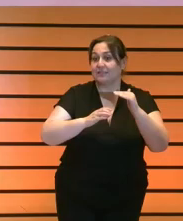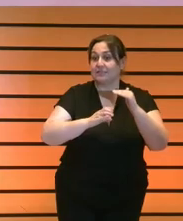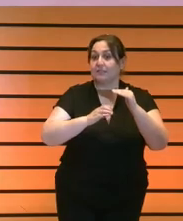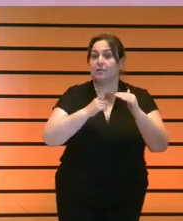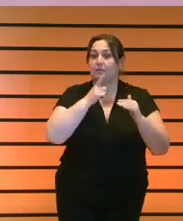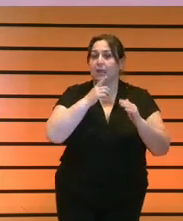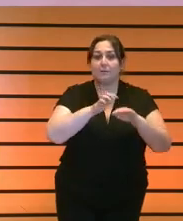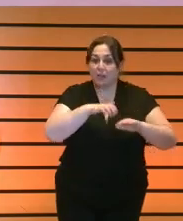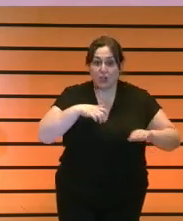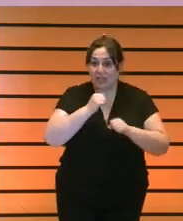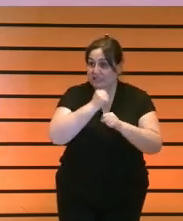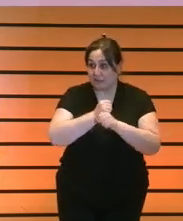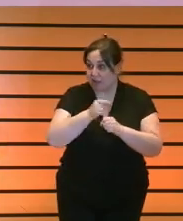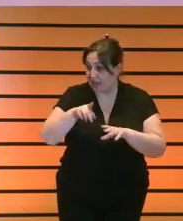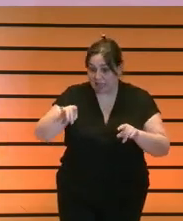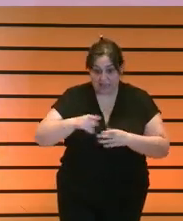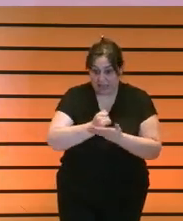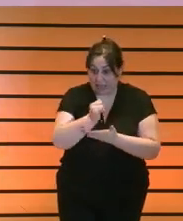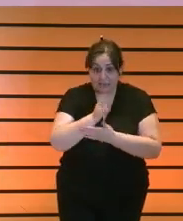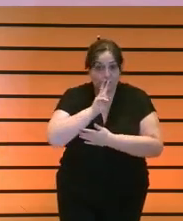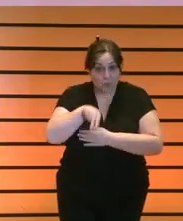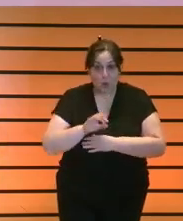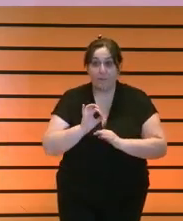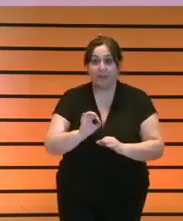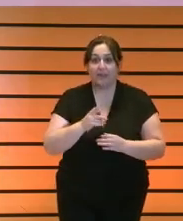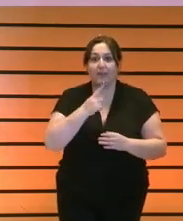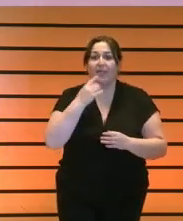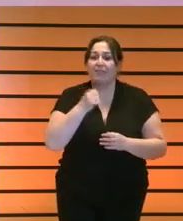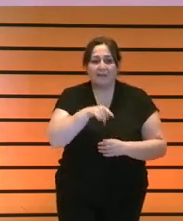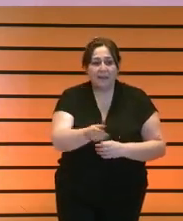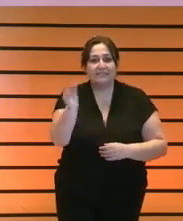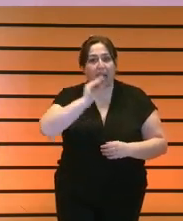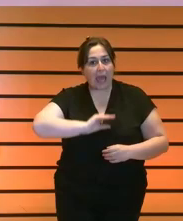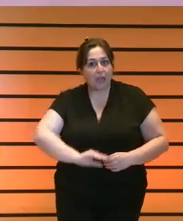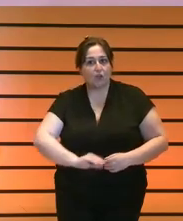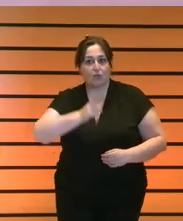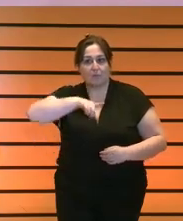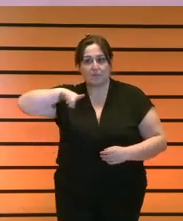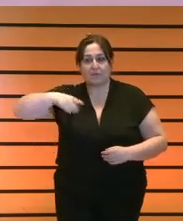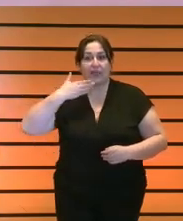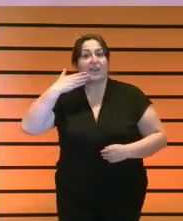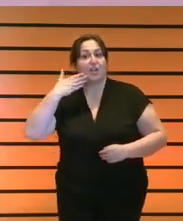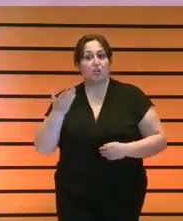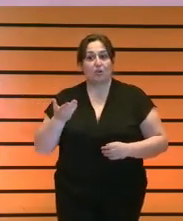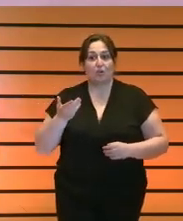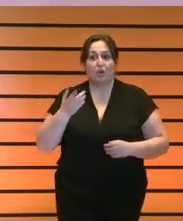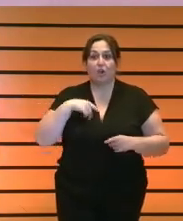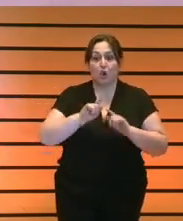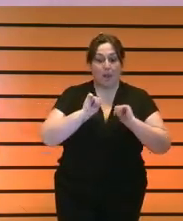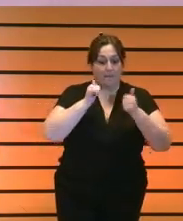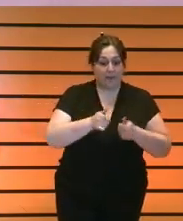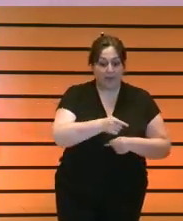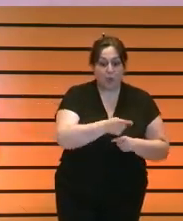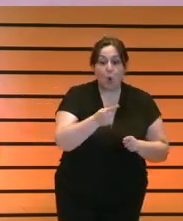que ha producido lo que comemos, pues que tenga un salario digno y que no se multiplique el valor desde